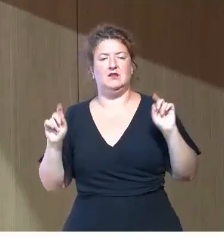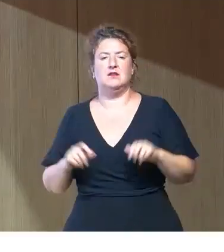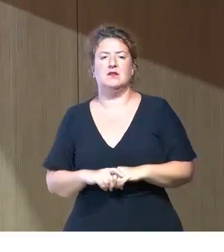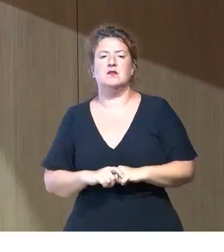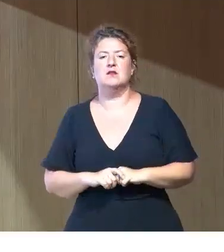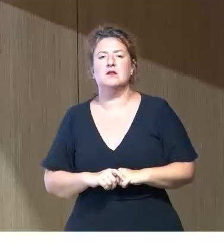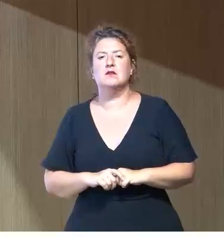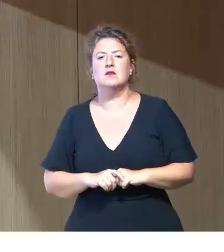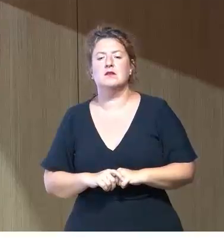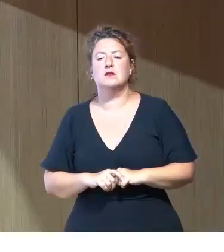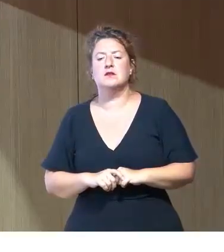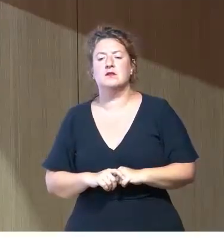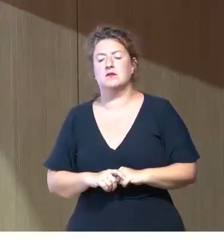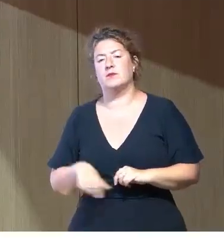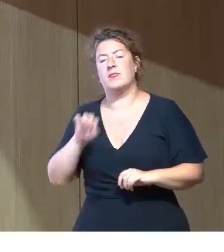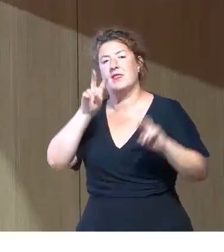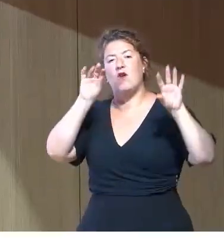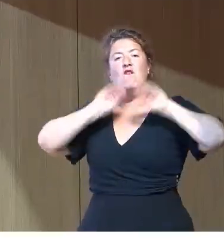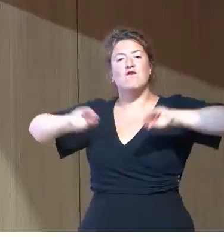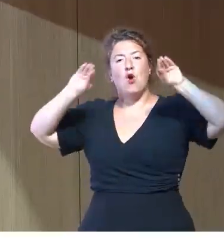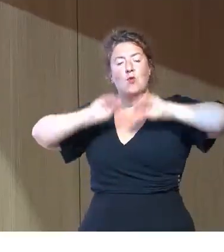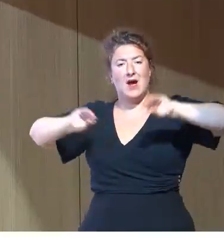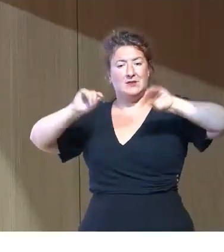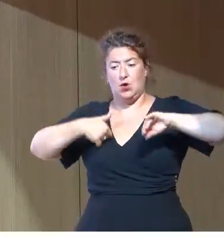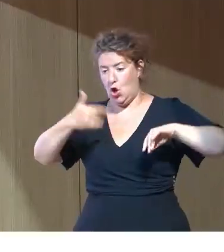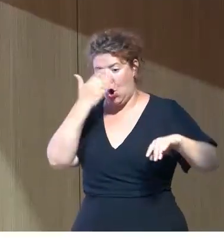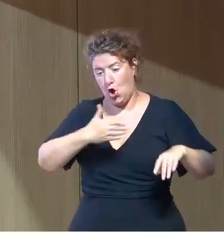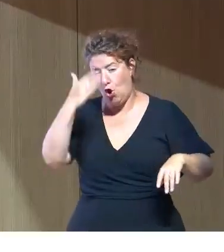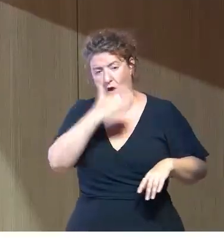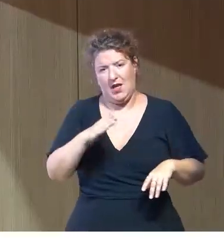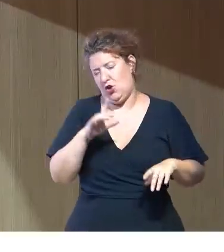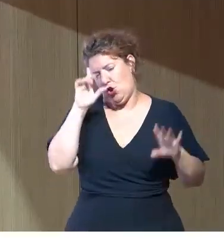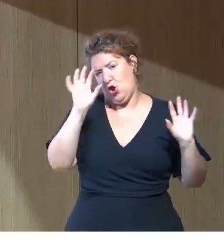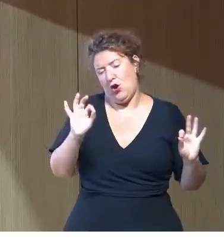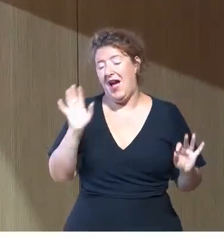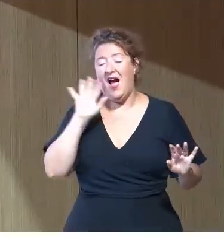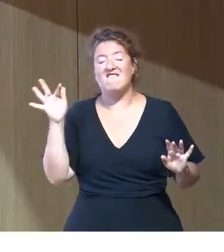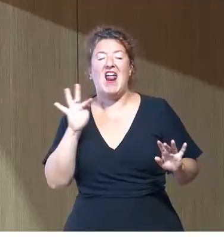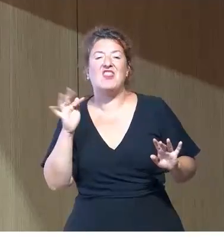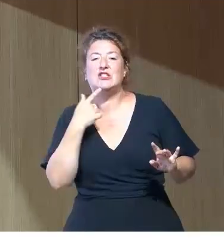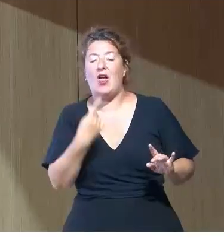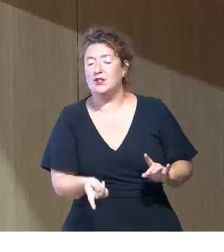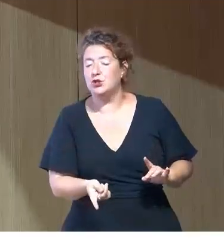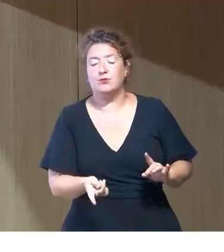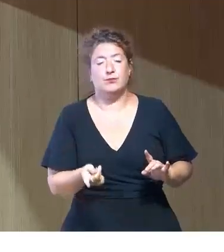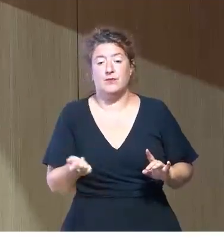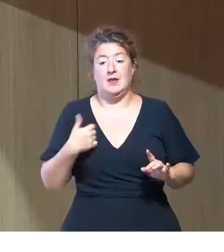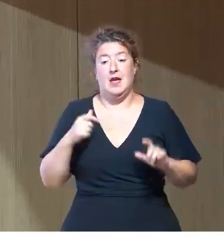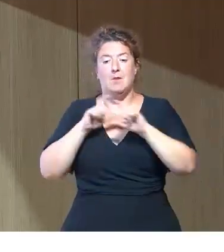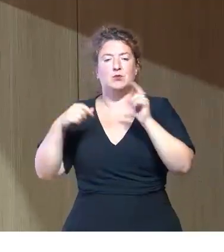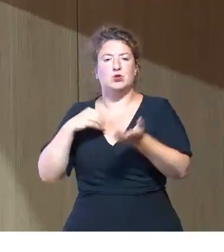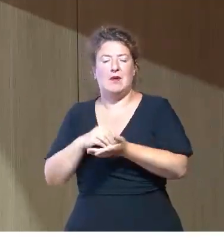comentaba antes Francisco la parte formativa desde las desde los colegios sin duda porque al final las empresas que nos ocurren el día a día